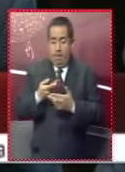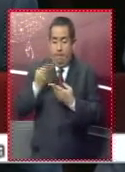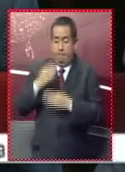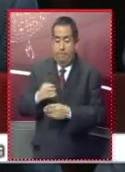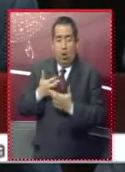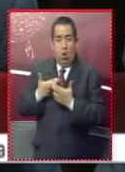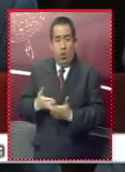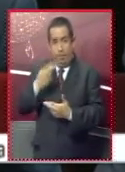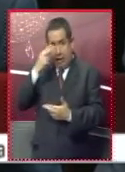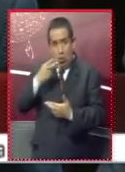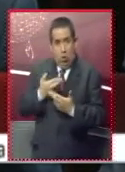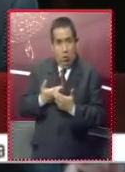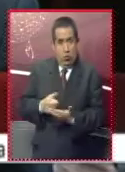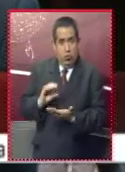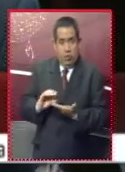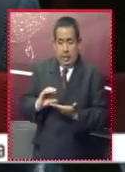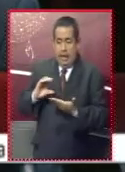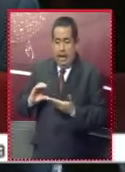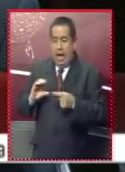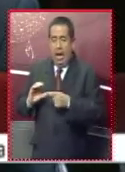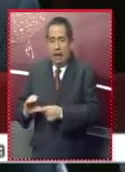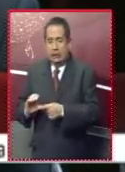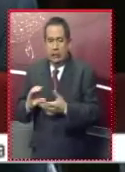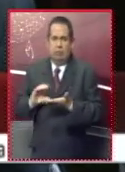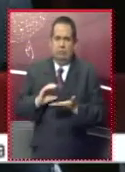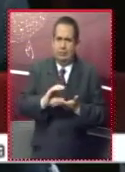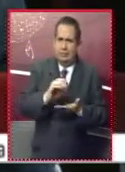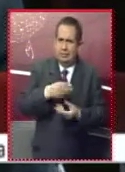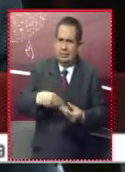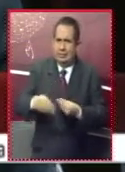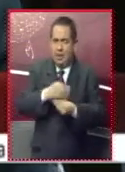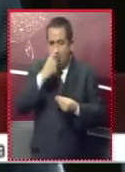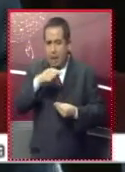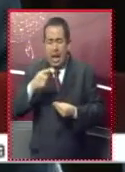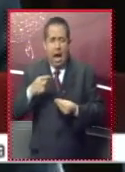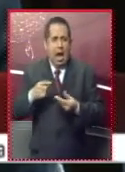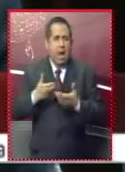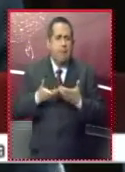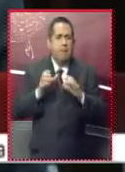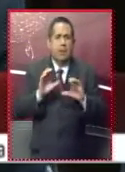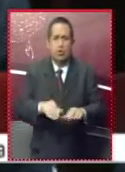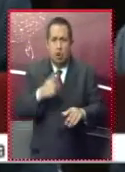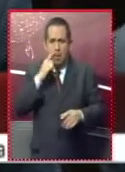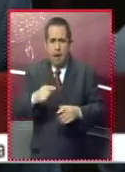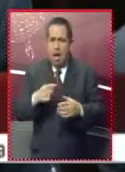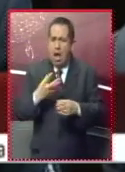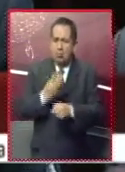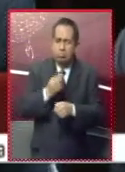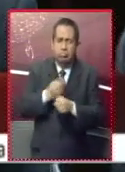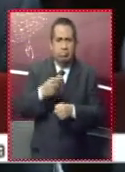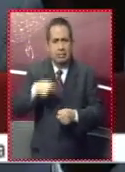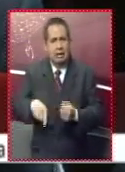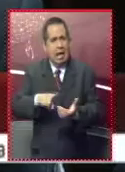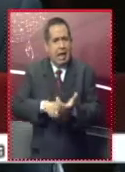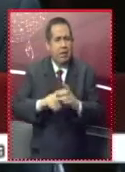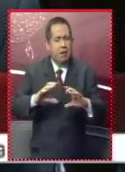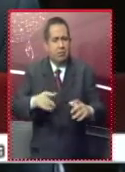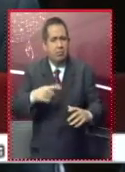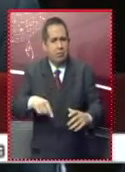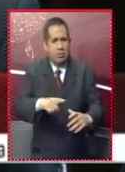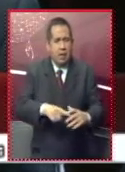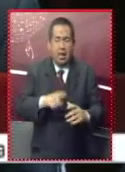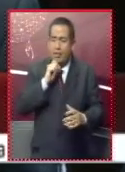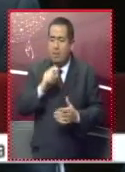de operación del Banco de México, entre otras razones por las ganancias cambiarias, a inversiones de infraestructura y también